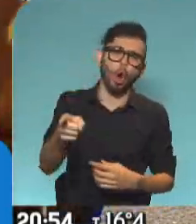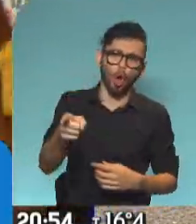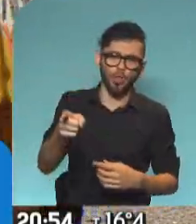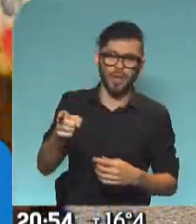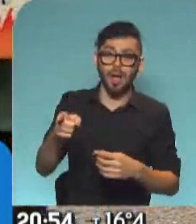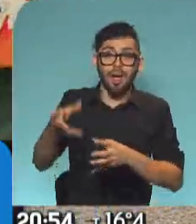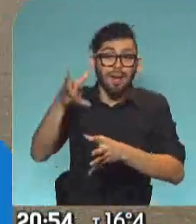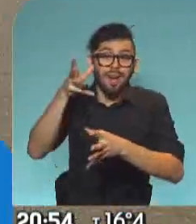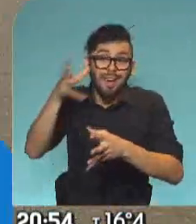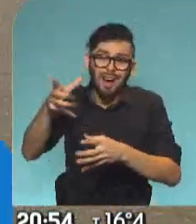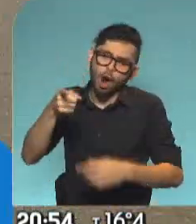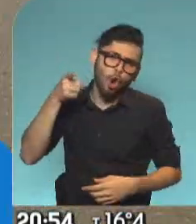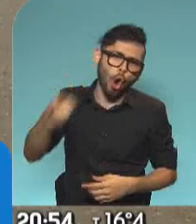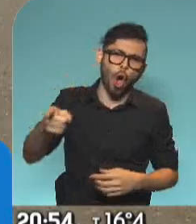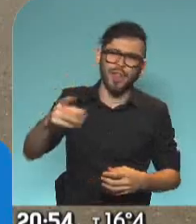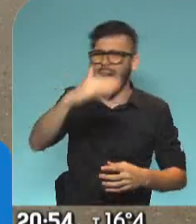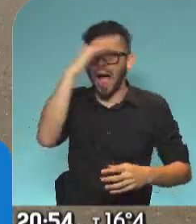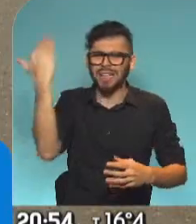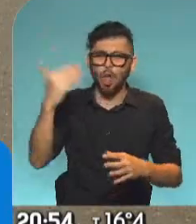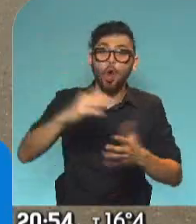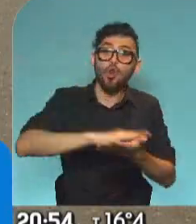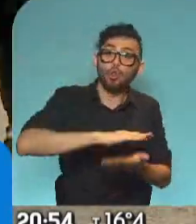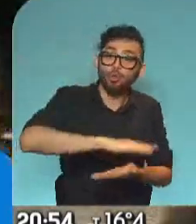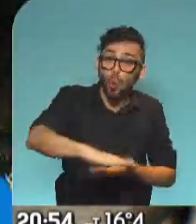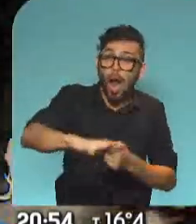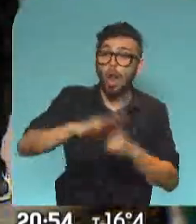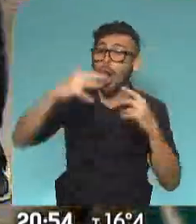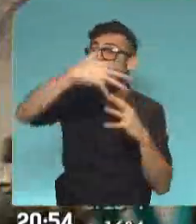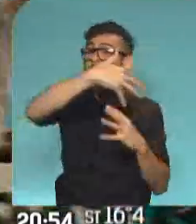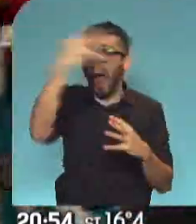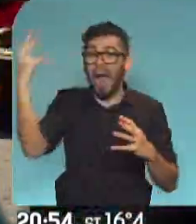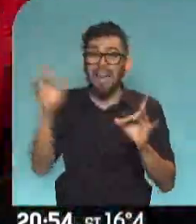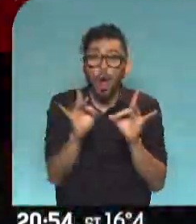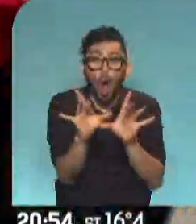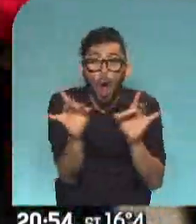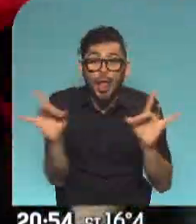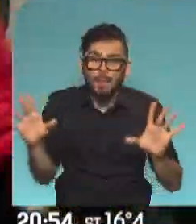extractivismo, hartos de que estén contaminando el suelo y el aire para nosotros y para las futuras generaciones.